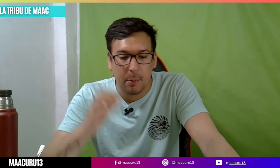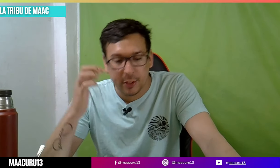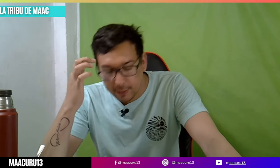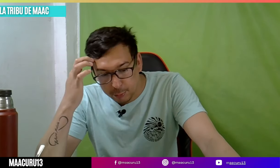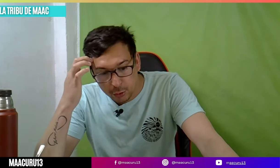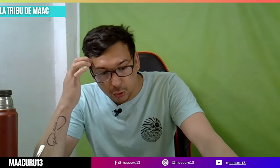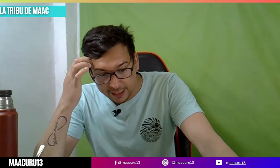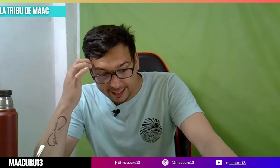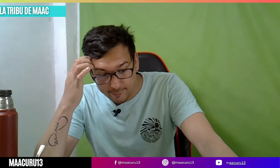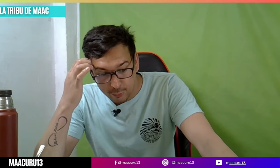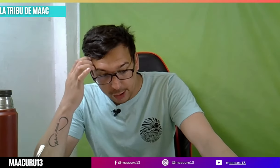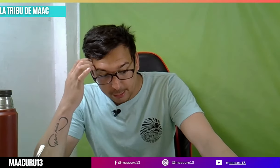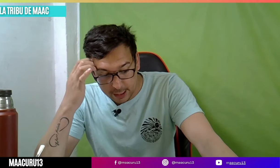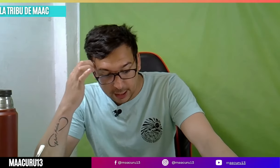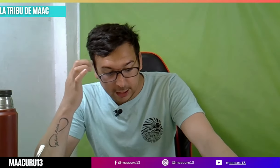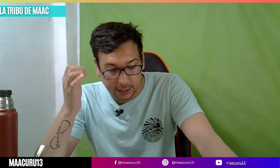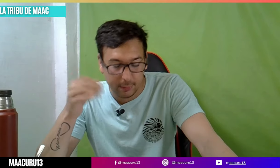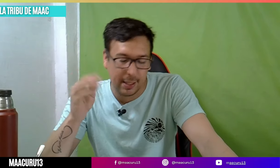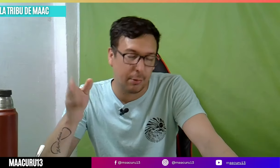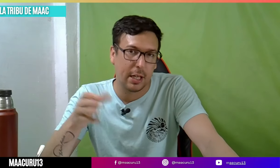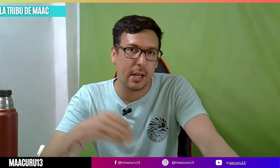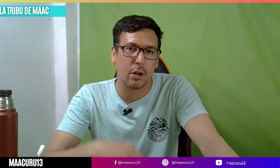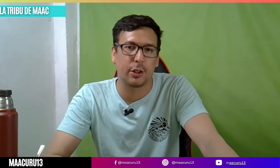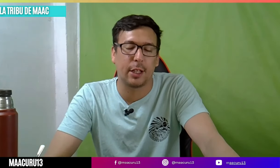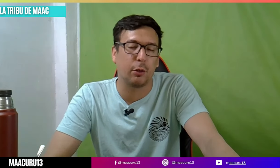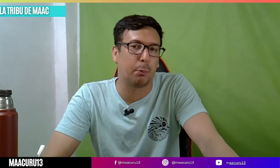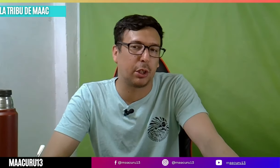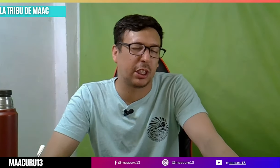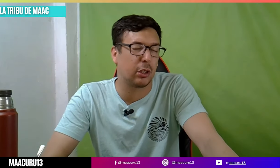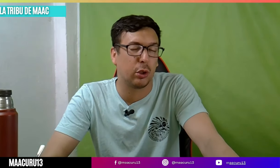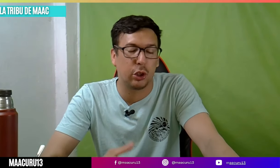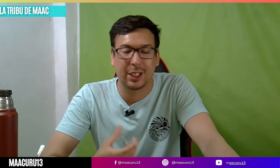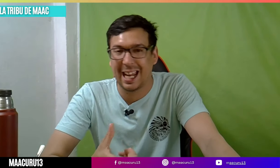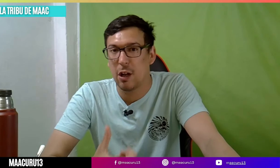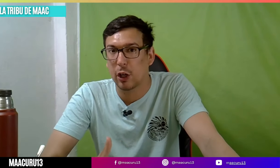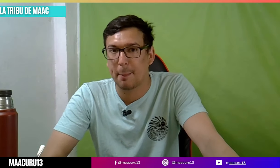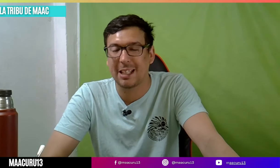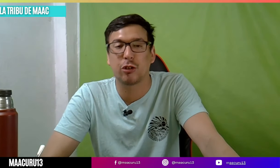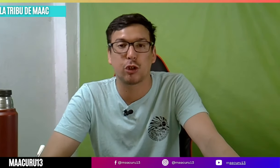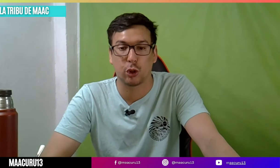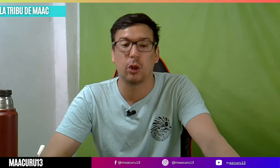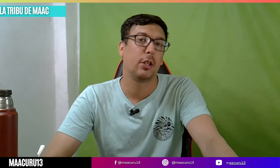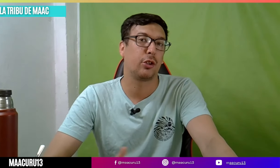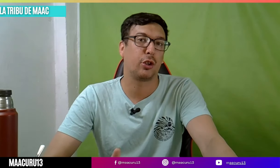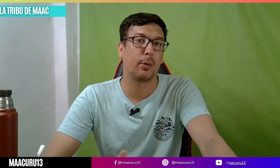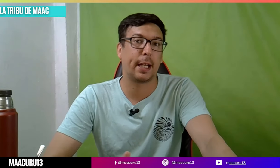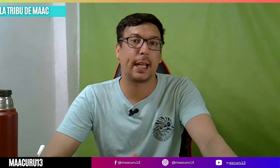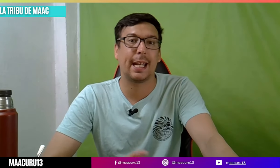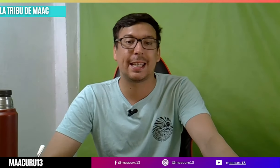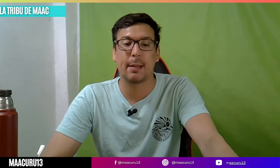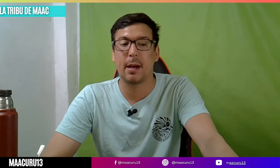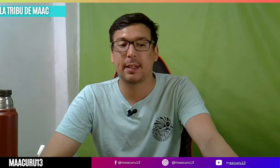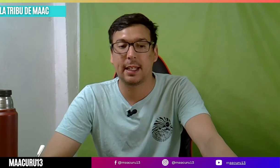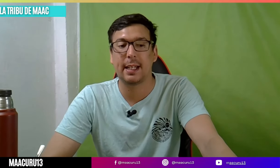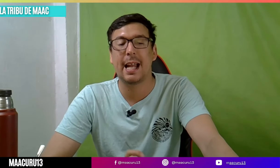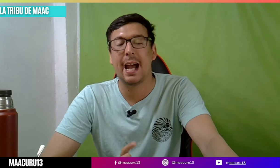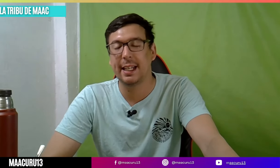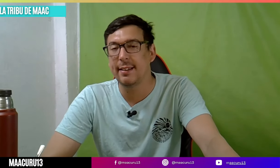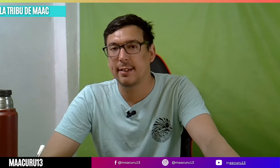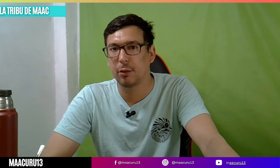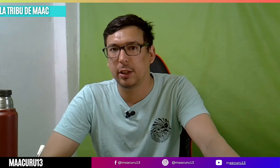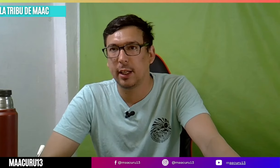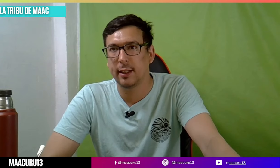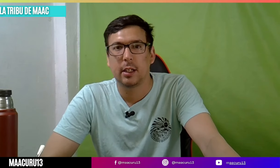Pero bueno, vamos a ver un poco este informe y les voy a ir contando un poquitito qué es lo que pienso yo sobre el tema de